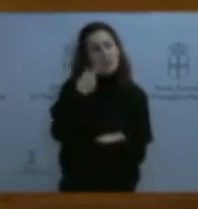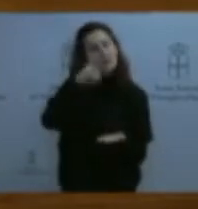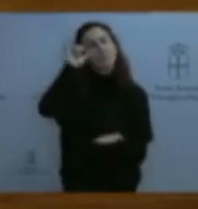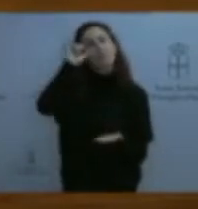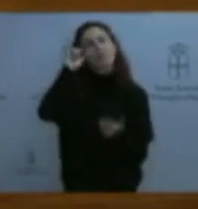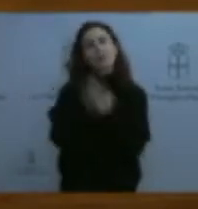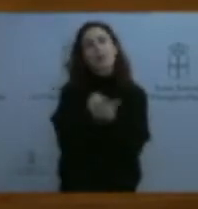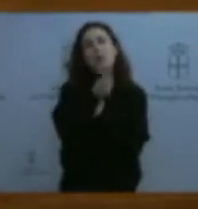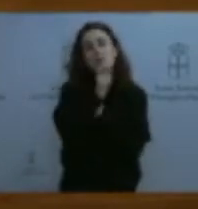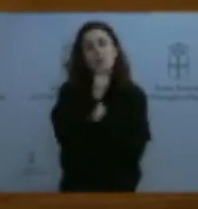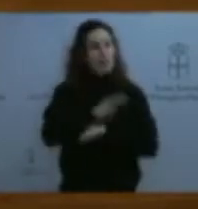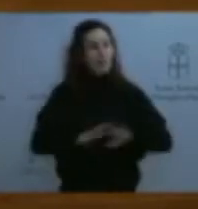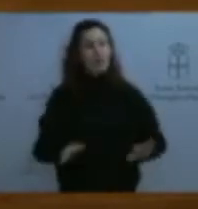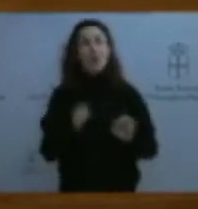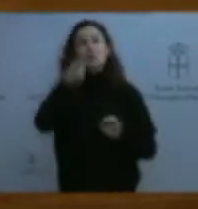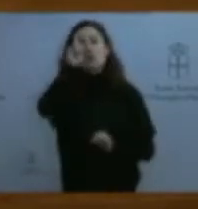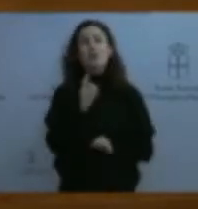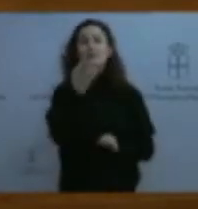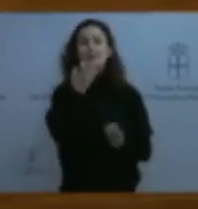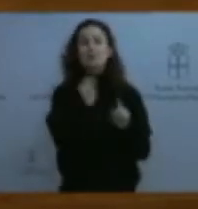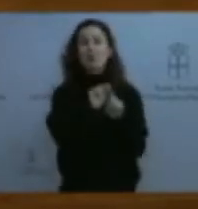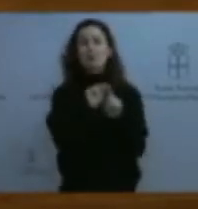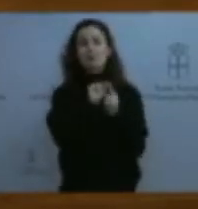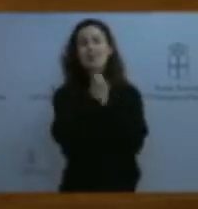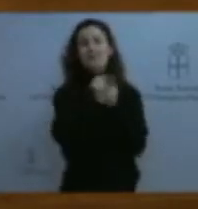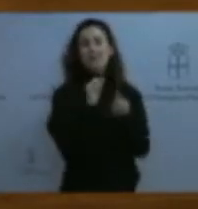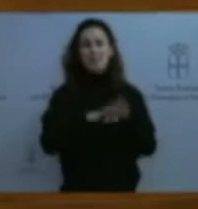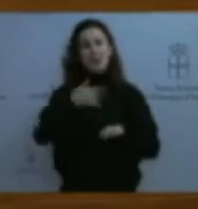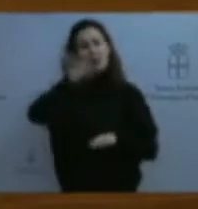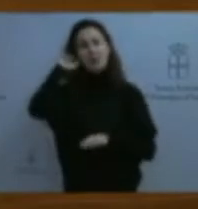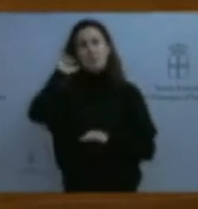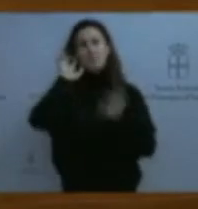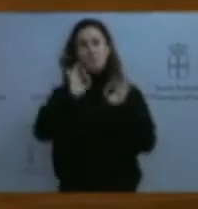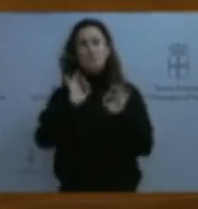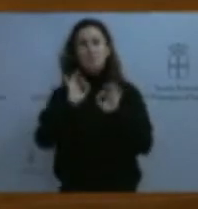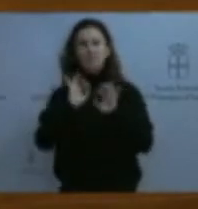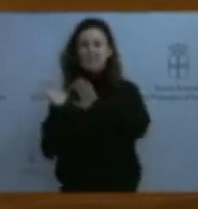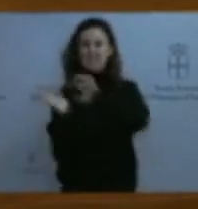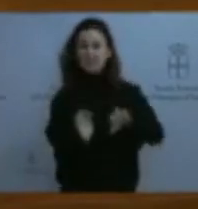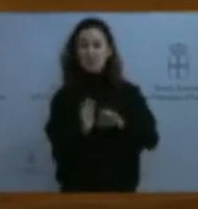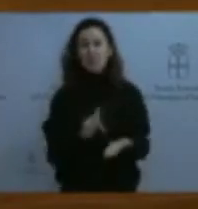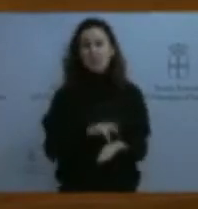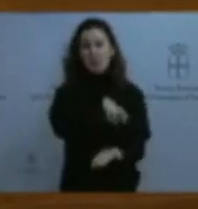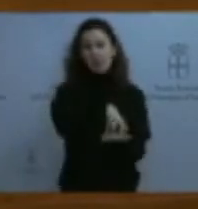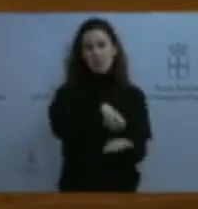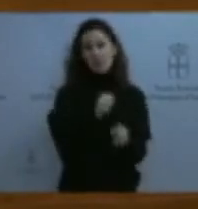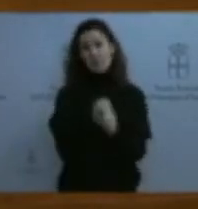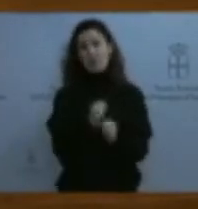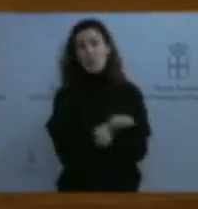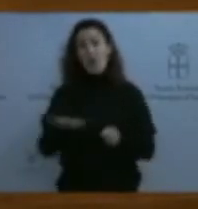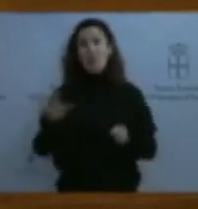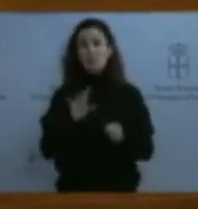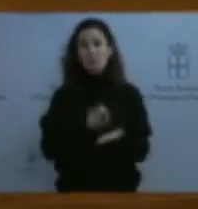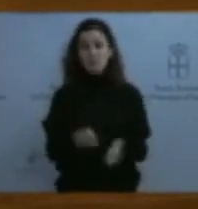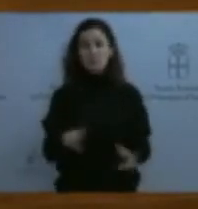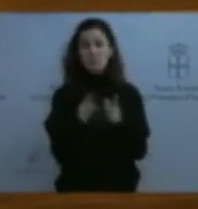prevención, no sé si conoce el índice de riesgo de sufrir agresiones en un centro de trabajo. En el ámbito de los servicios sociales, el personal